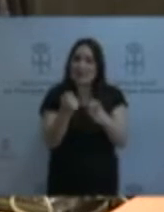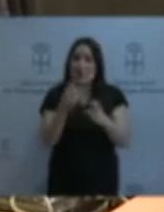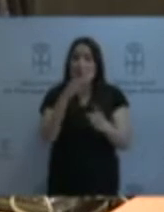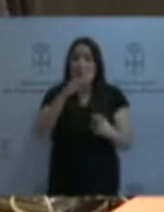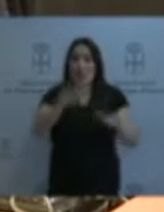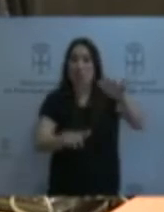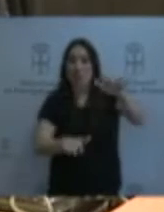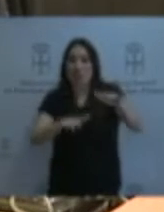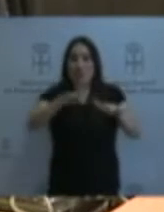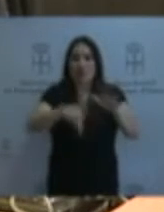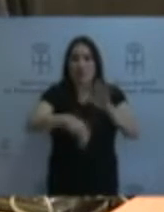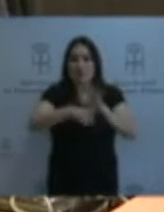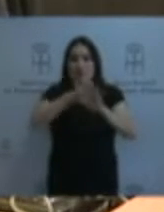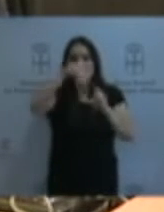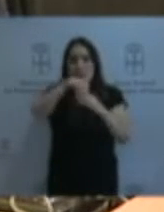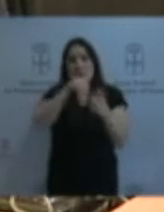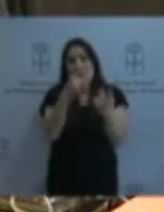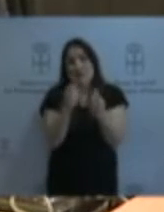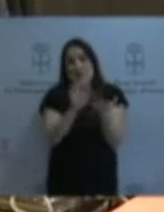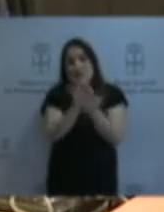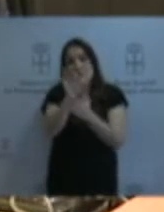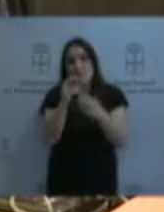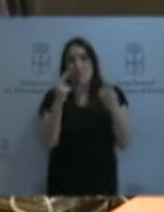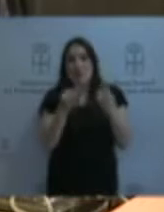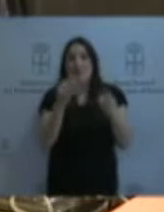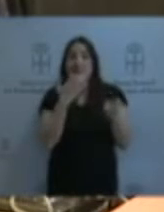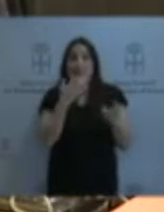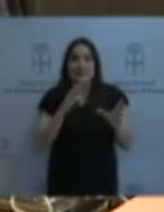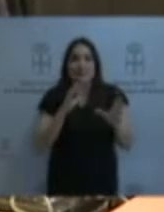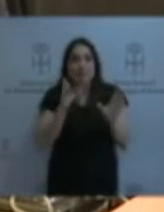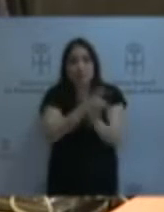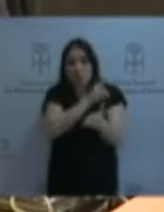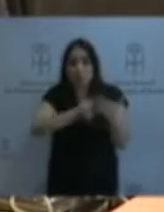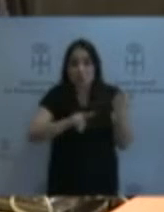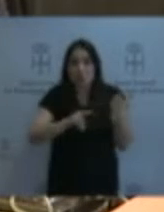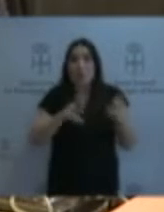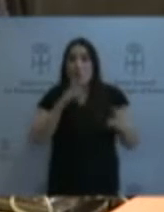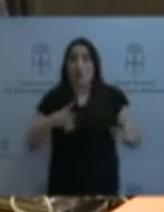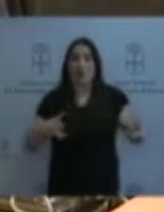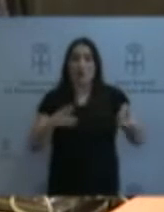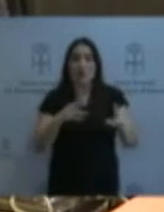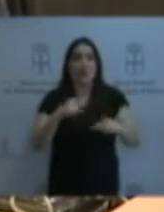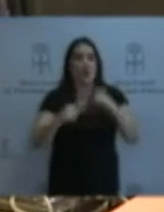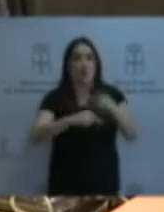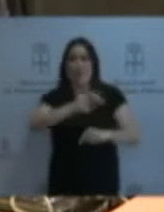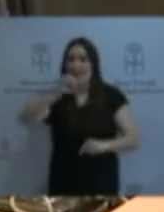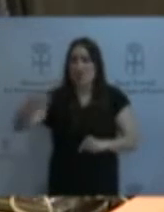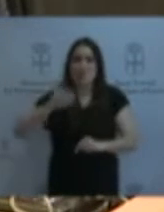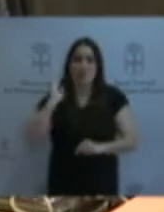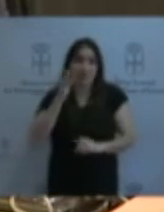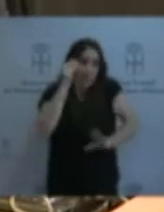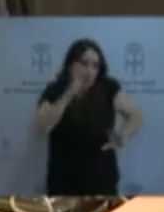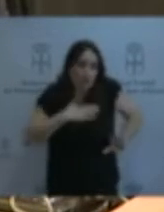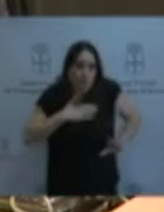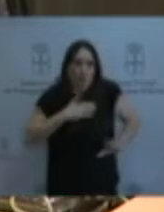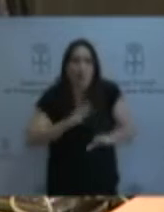las necesidades que hay en los servicios públicos y su supresión, la aplicación, repito, implacable de esos recortes trajo consecuencias negativas, entendemos nosotros,